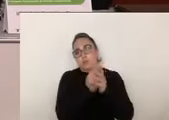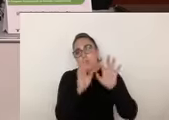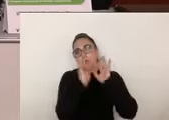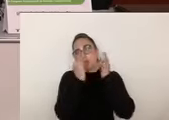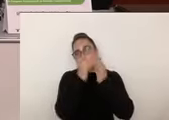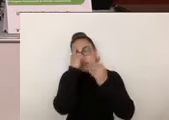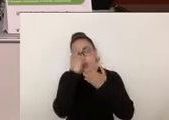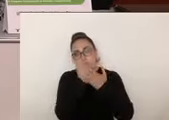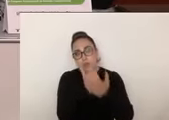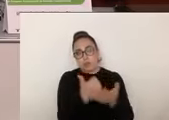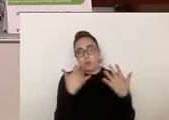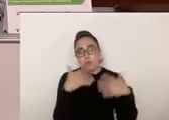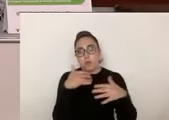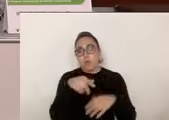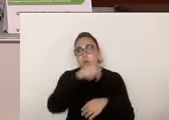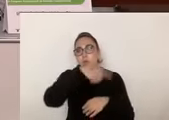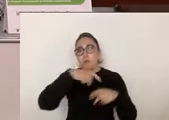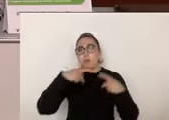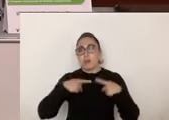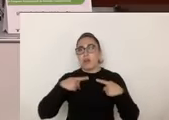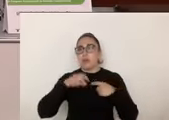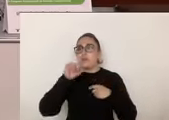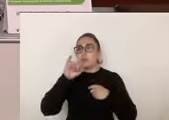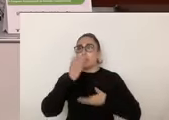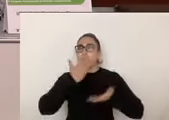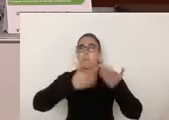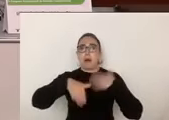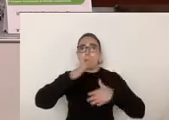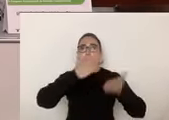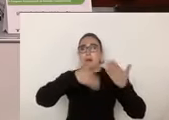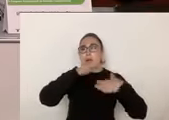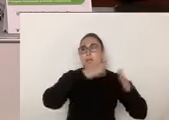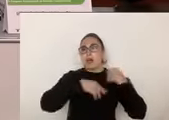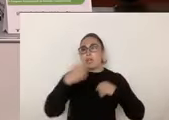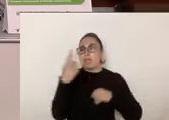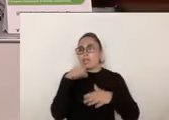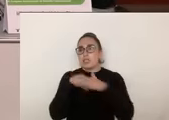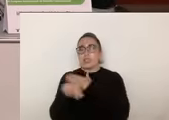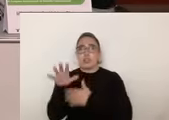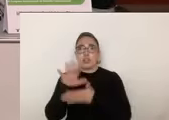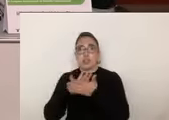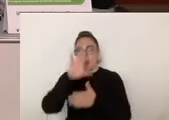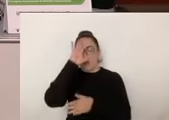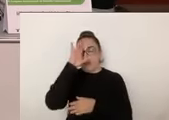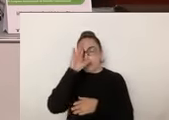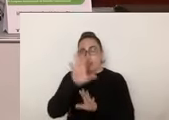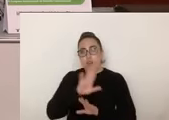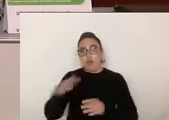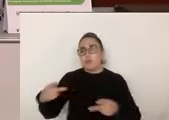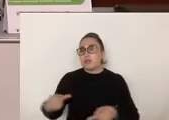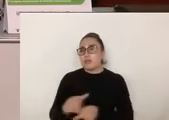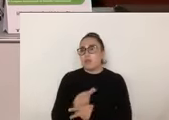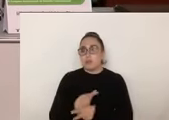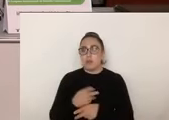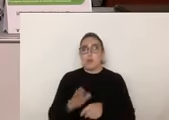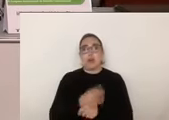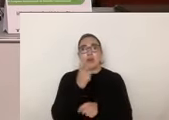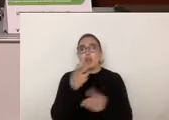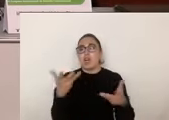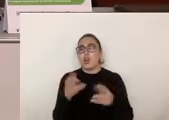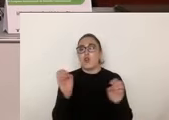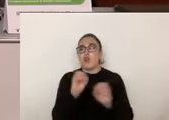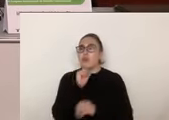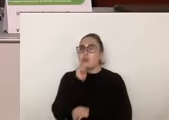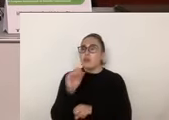unos números impresionantes frente al coste carcelario, al coste que se impone sobre las víctimas. ¿Por qué no se hace? Pues